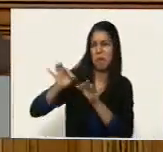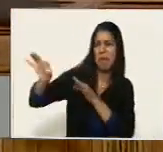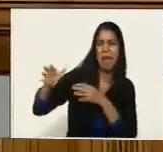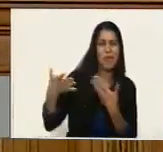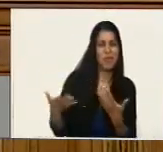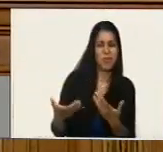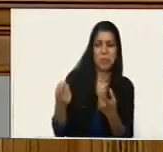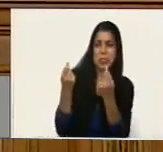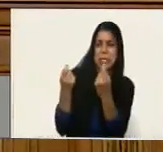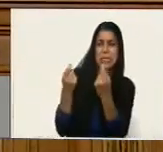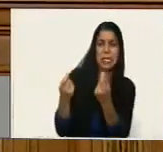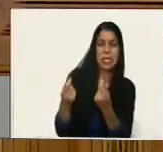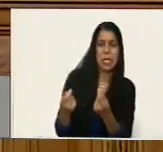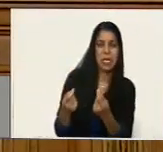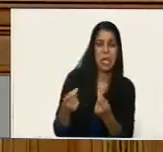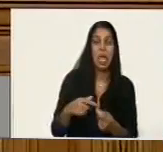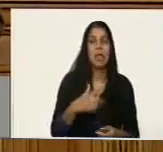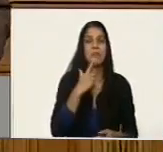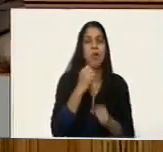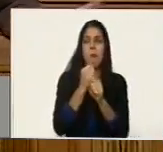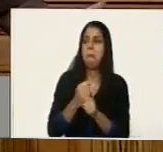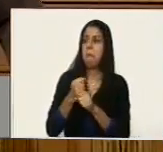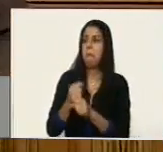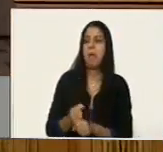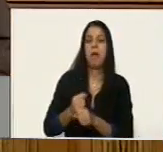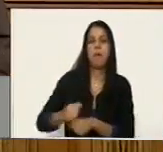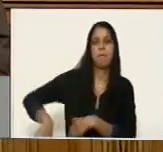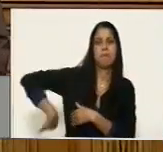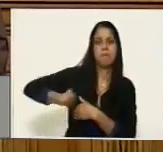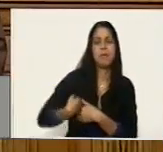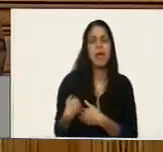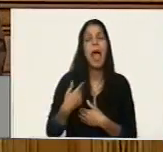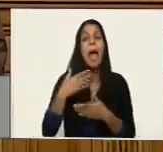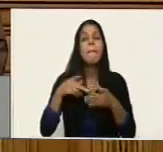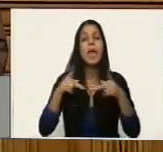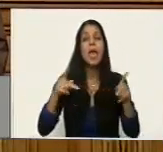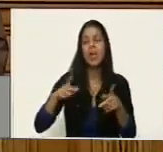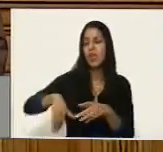Eso se agarran por aquí, se iban por otro lado. Ahí nunca vieron un número del Correo del Orinoco.